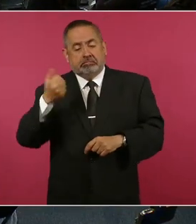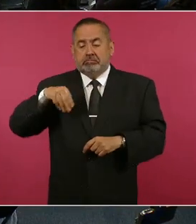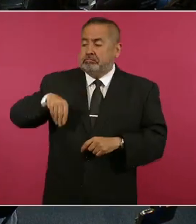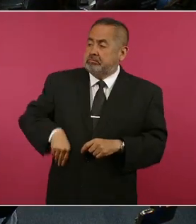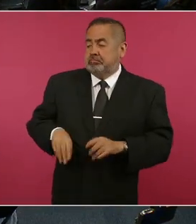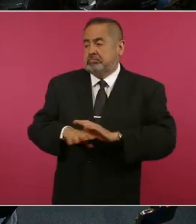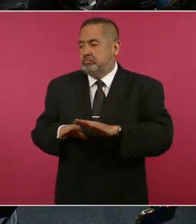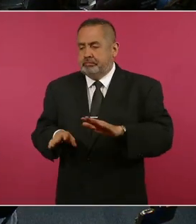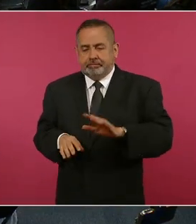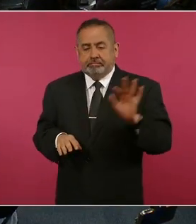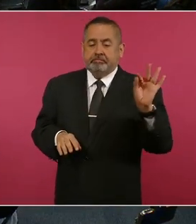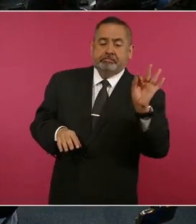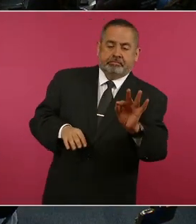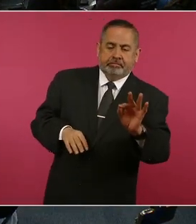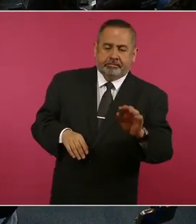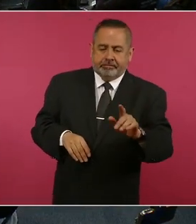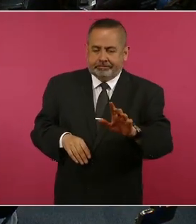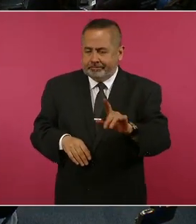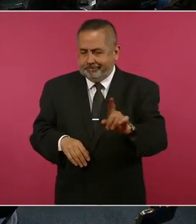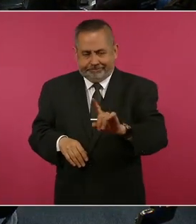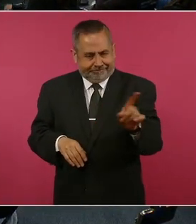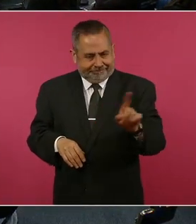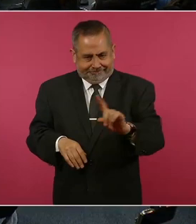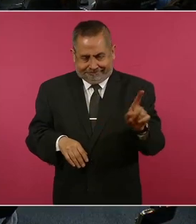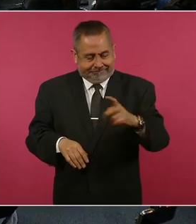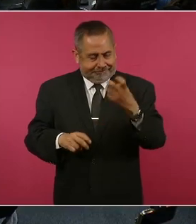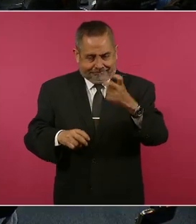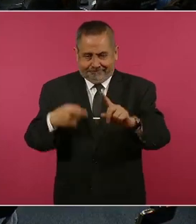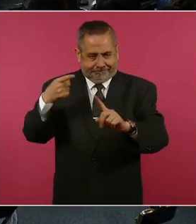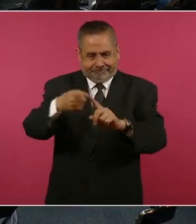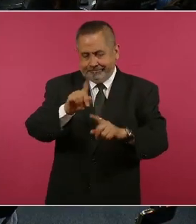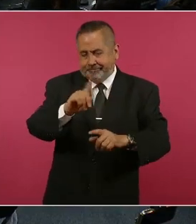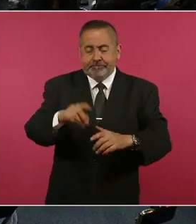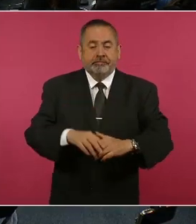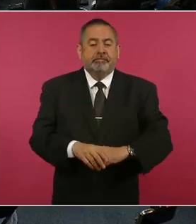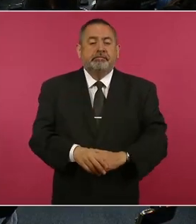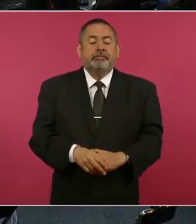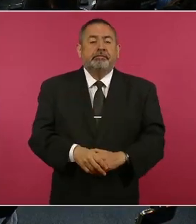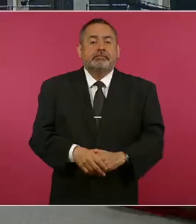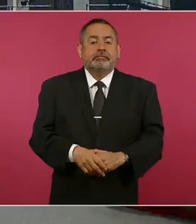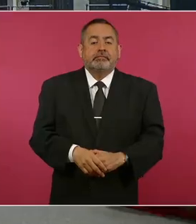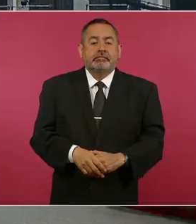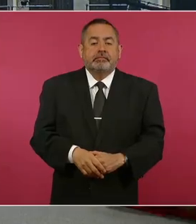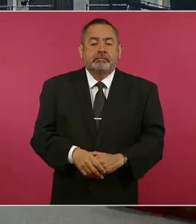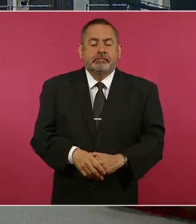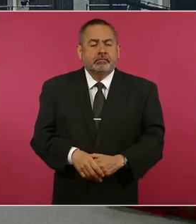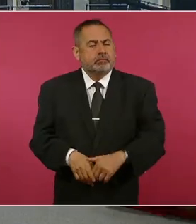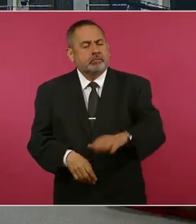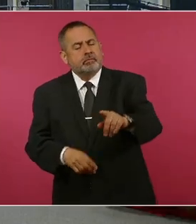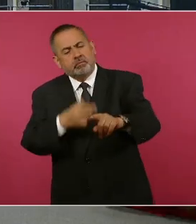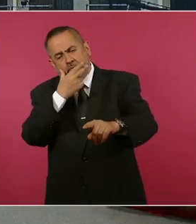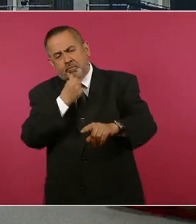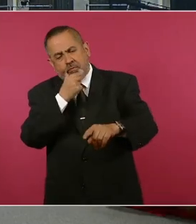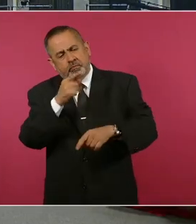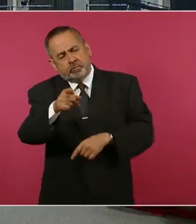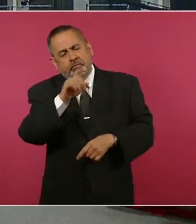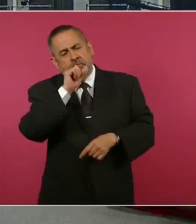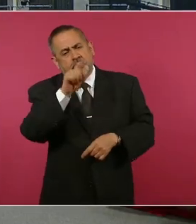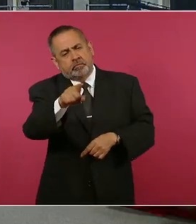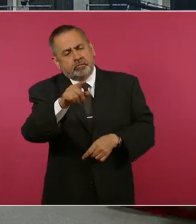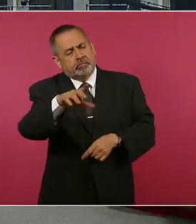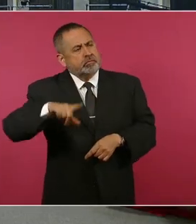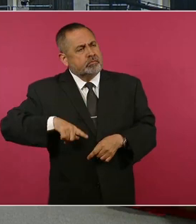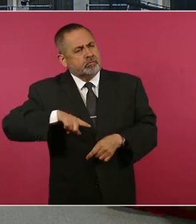con las Afores, cuando no ese es el propósito. Sí, también hay una cuestión que usted, su gobierno